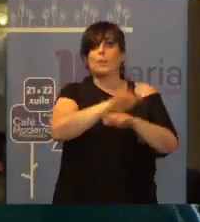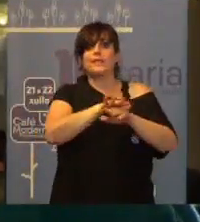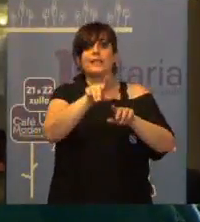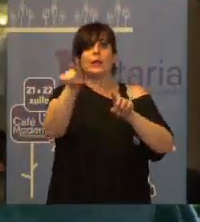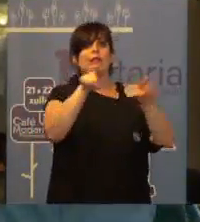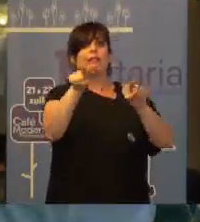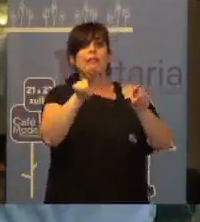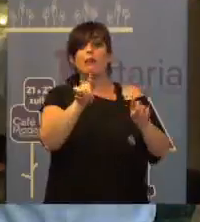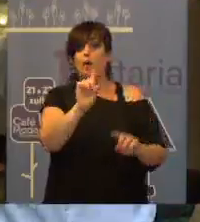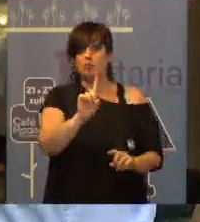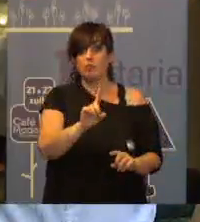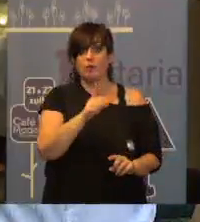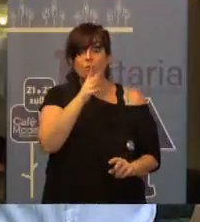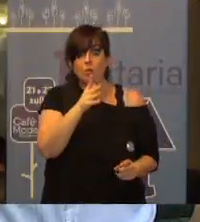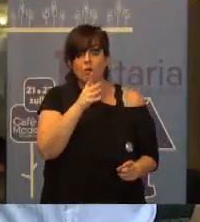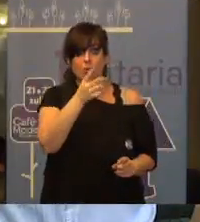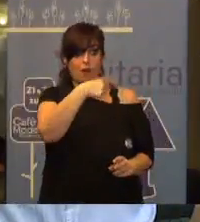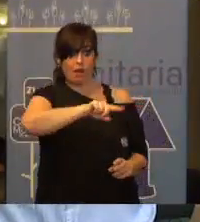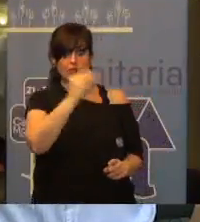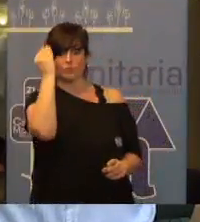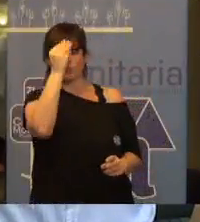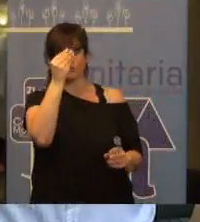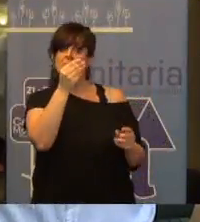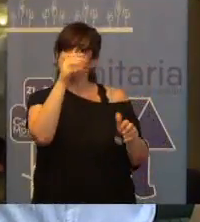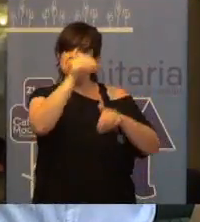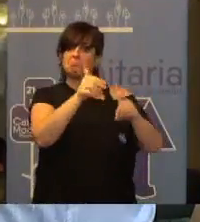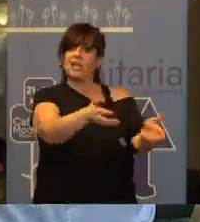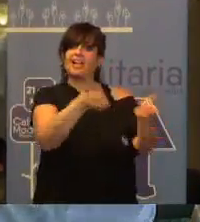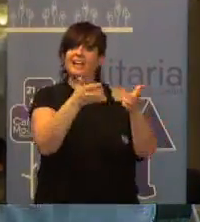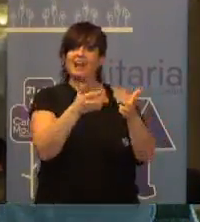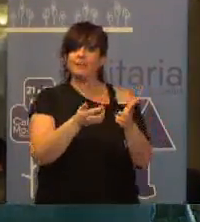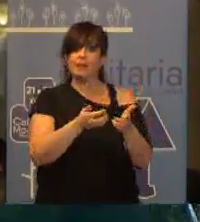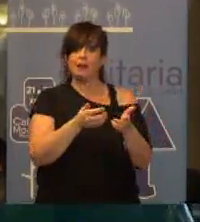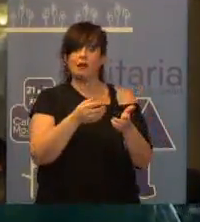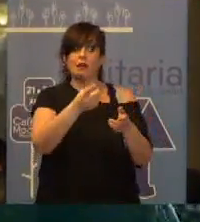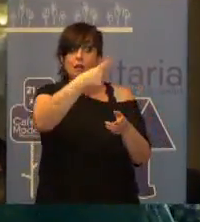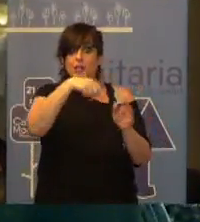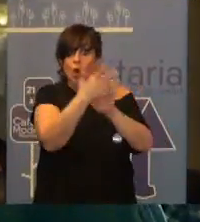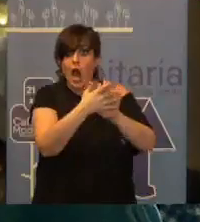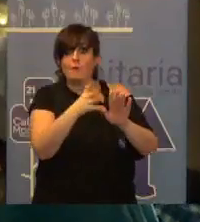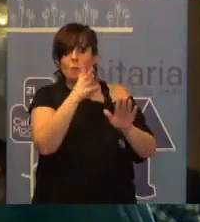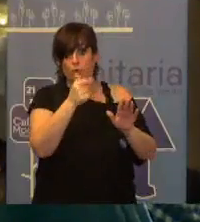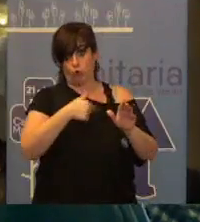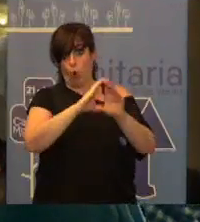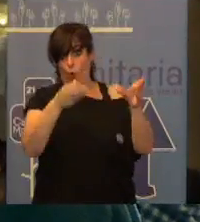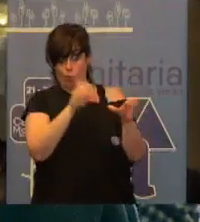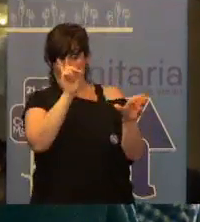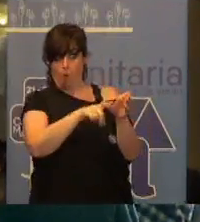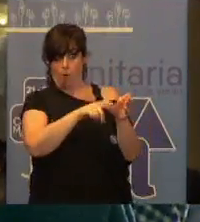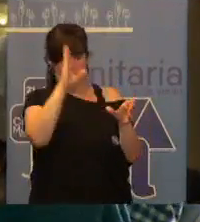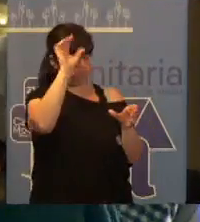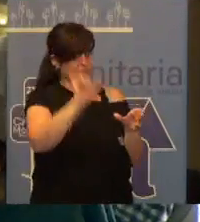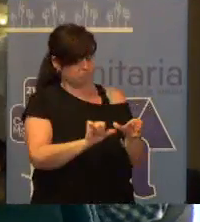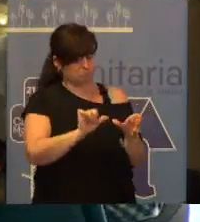que iban ganar as eleccións. E iso decían no Parlamento Europeo, porque eu estou no grupo con eles. Estou no mesmo grupo parlamentario que están eles. E